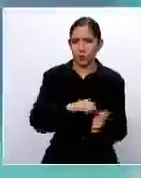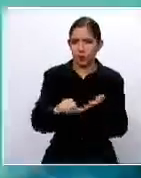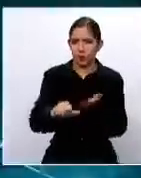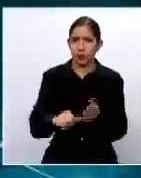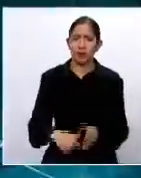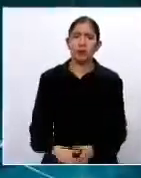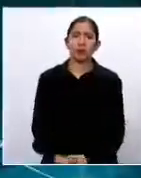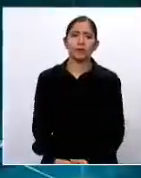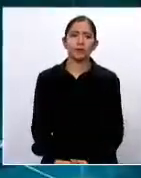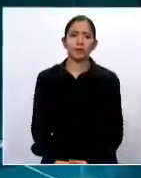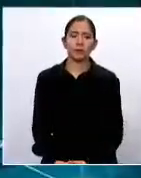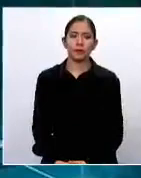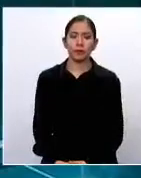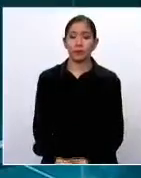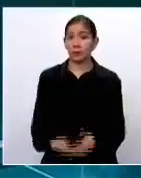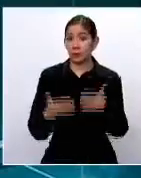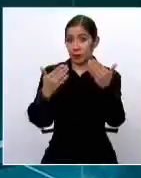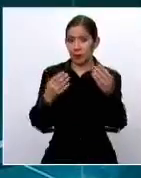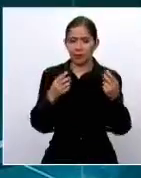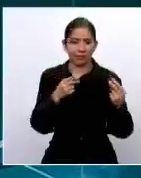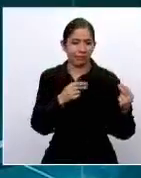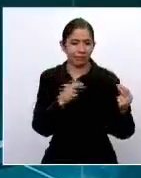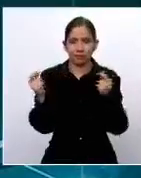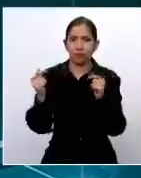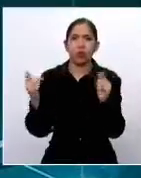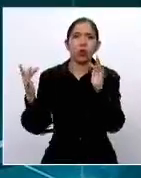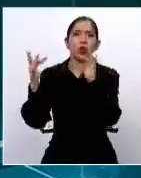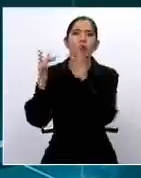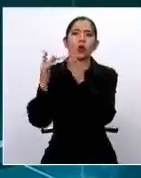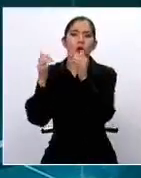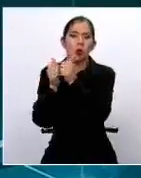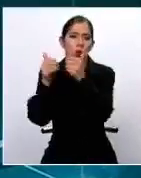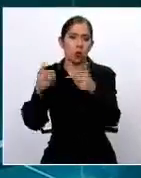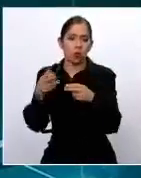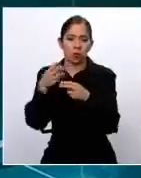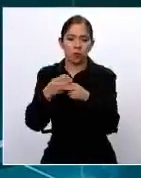Y de inmediato hacemos un contacto con nuestra compañera Roxana Mendiola, quien se encuentra...